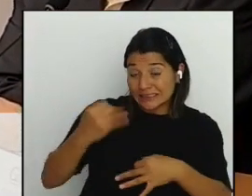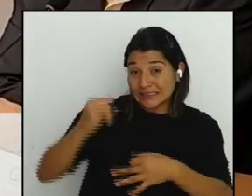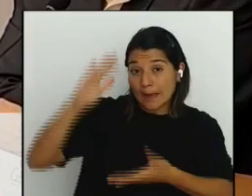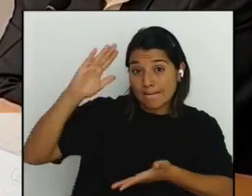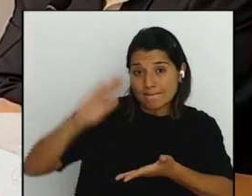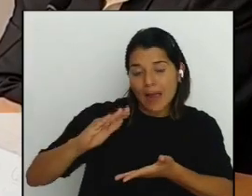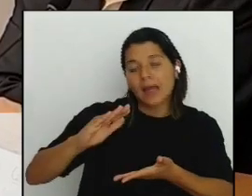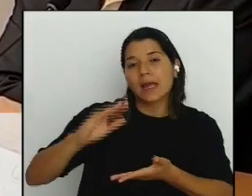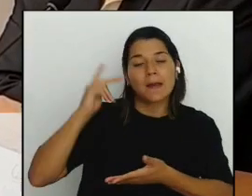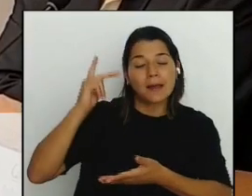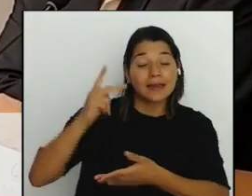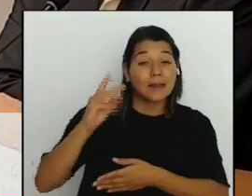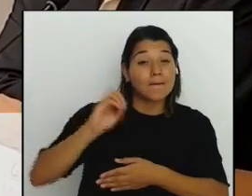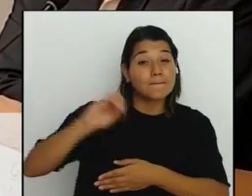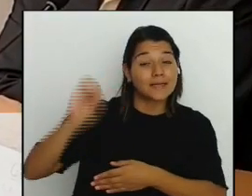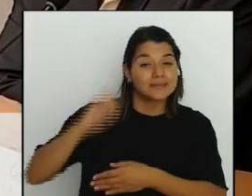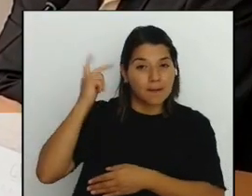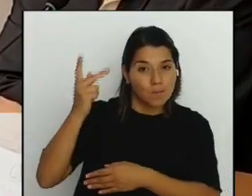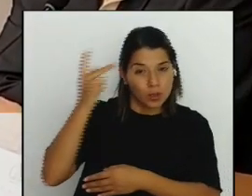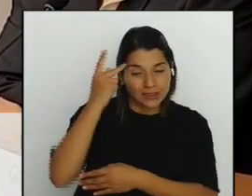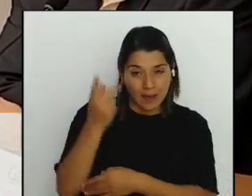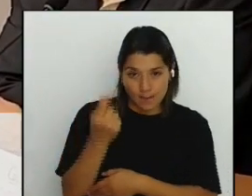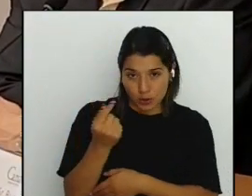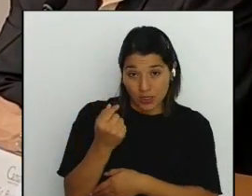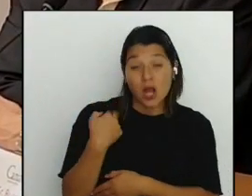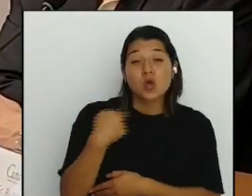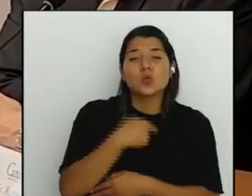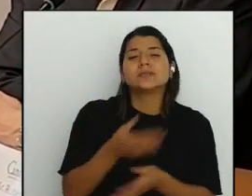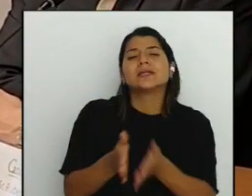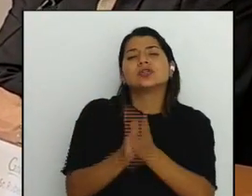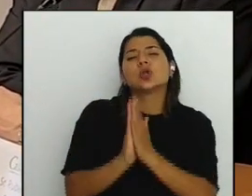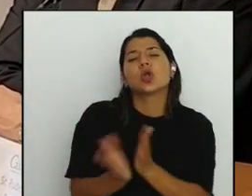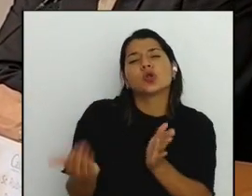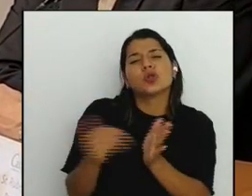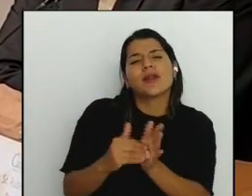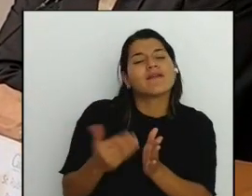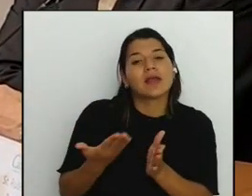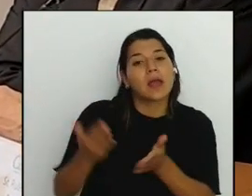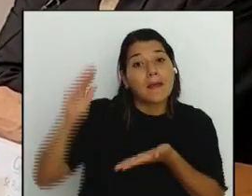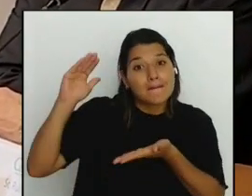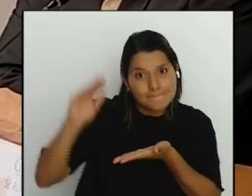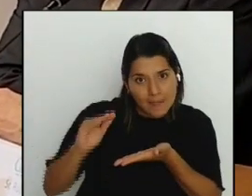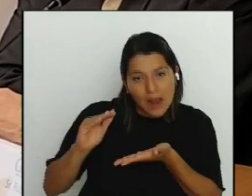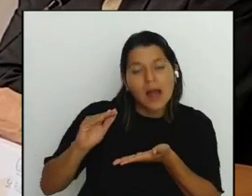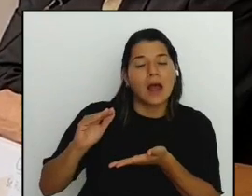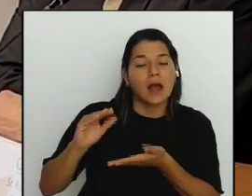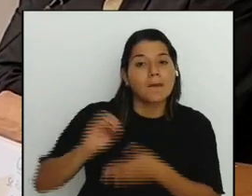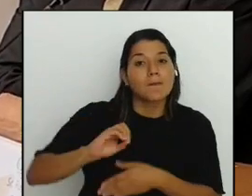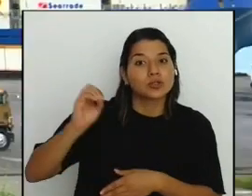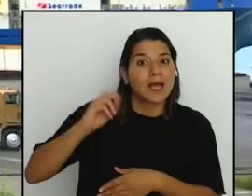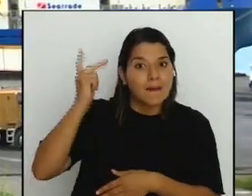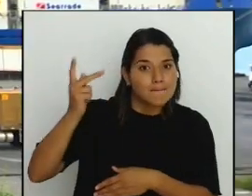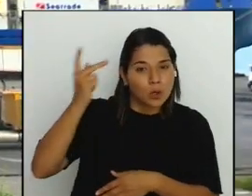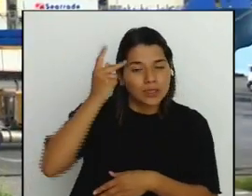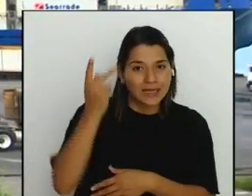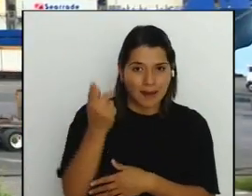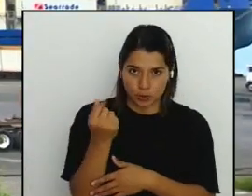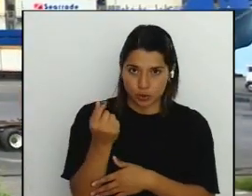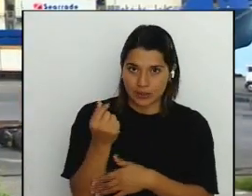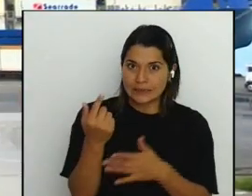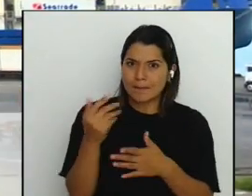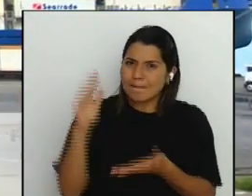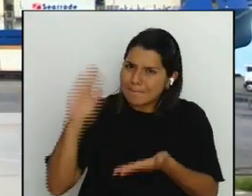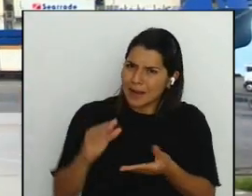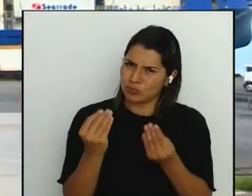nuestras solicitudes nuevamente es que se baje esta tasa de política monetaria ya significativamente. Los